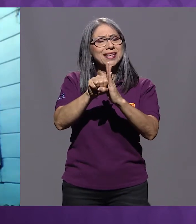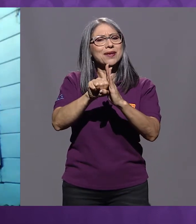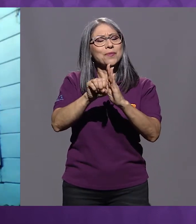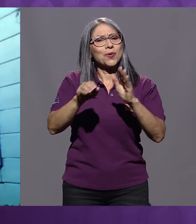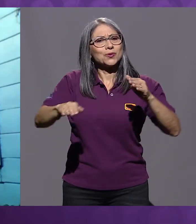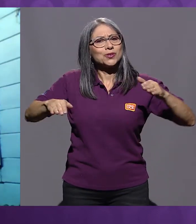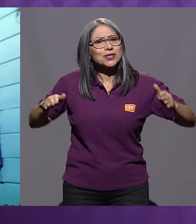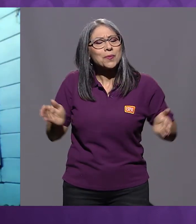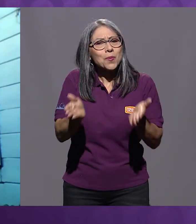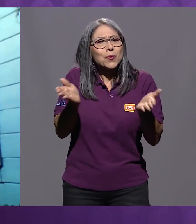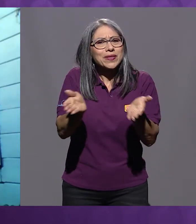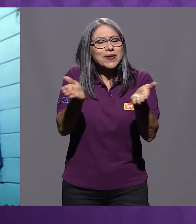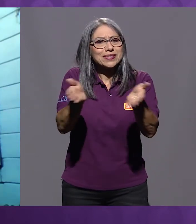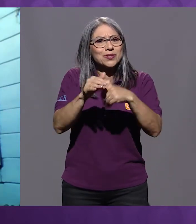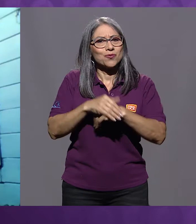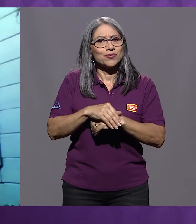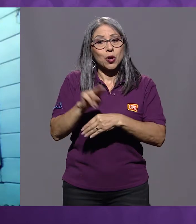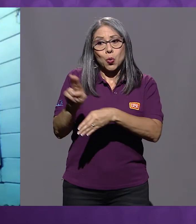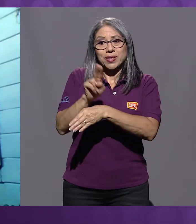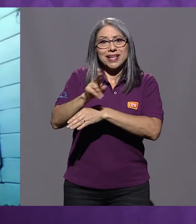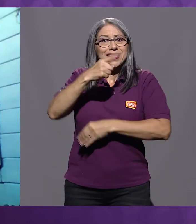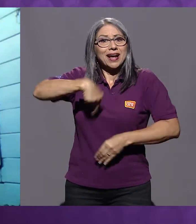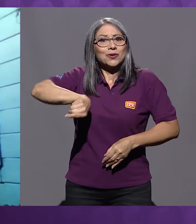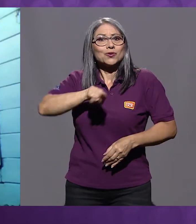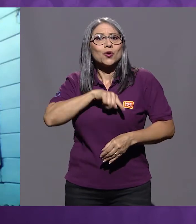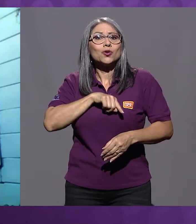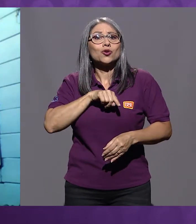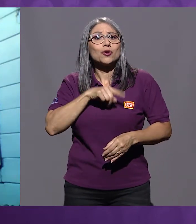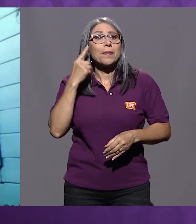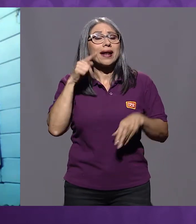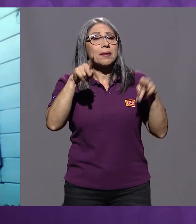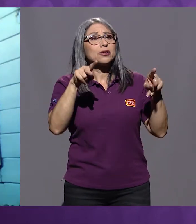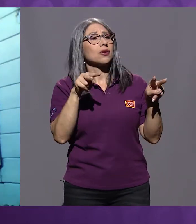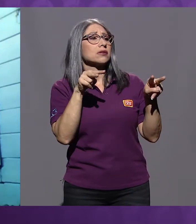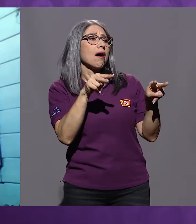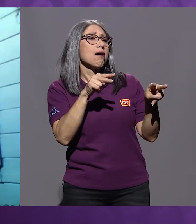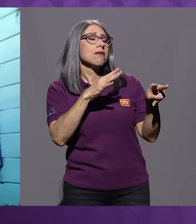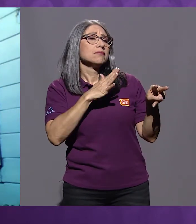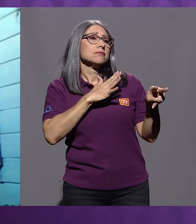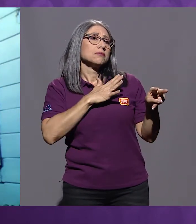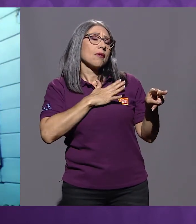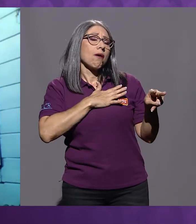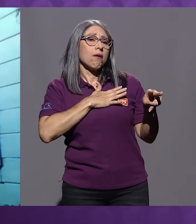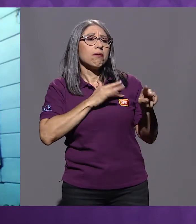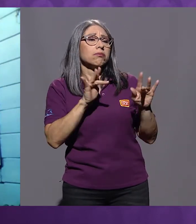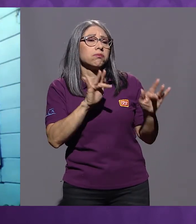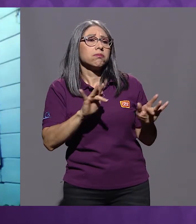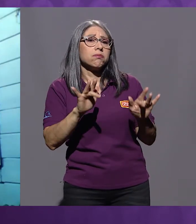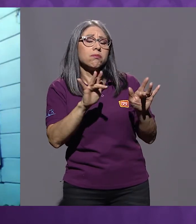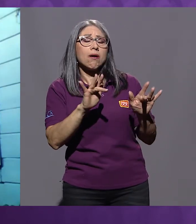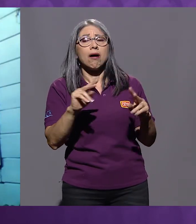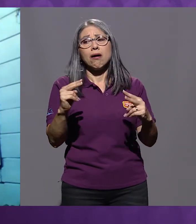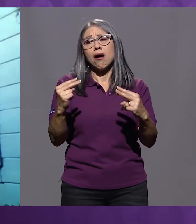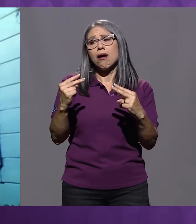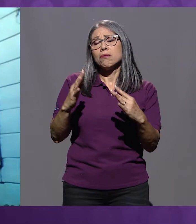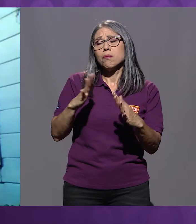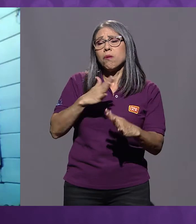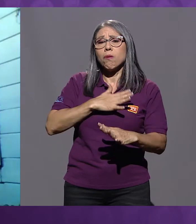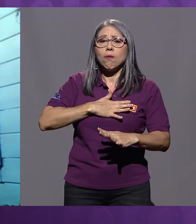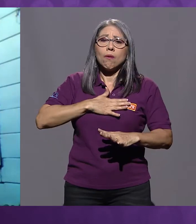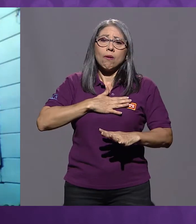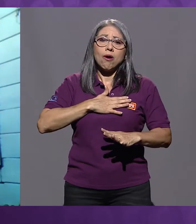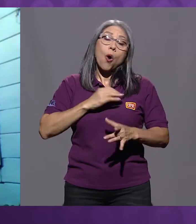motivación, como que se nos utilicen como símbolos para dar lástima, o que se nos utilicen en